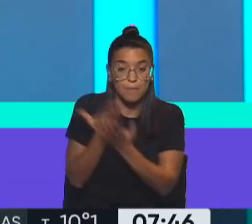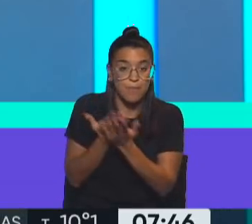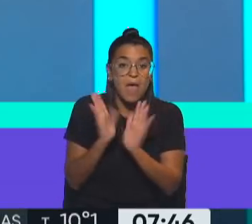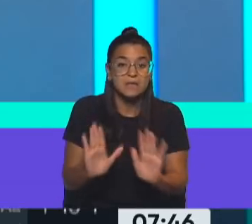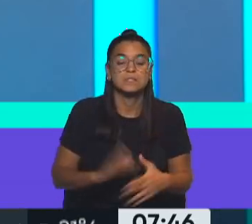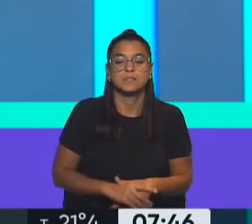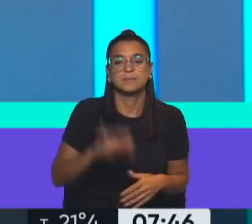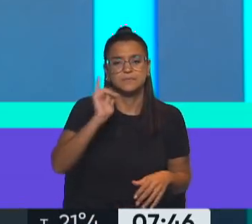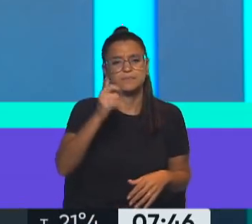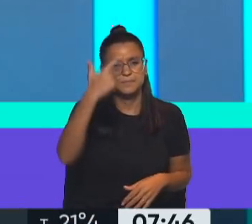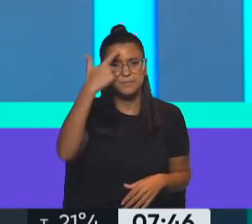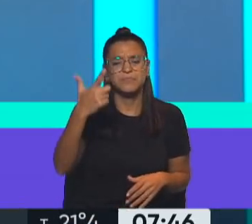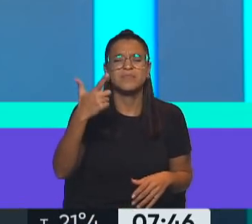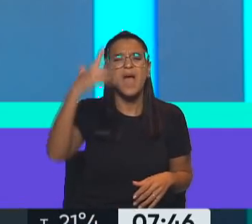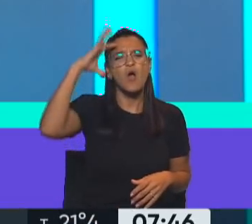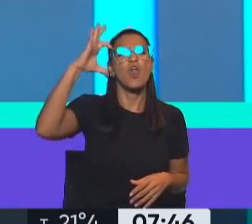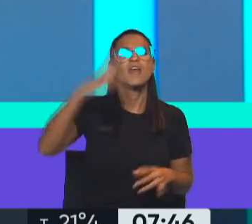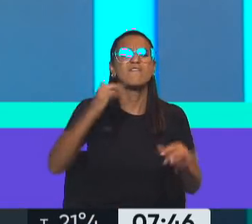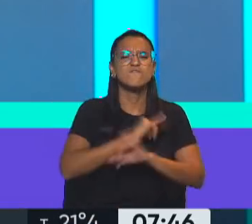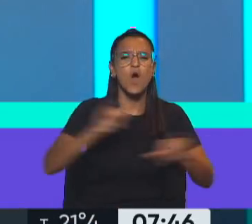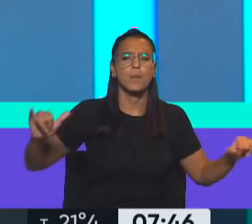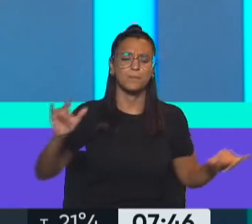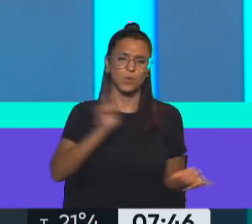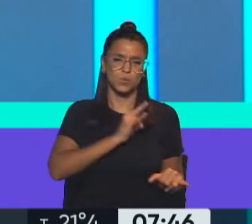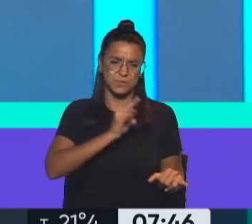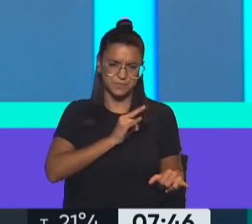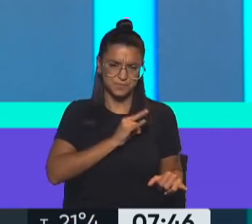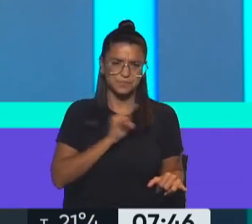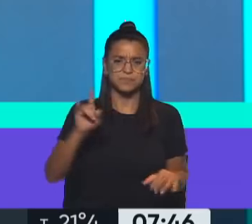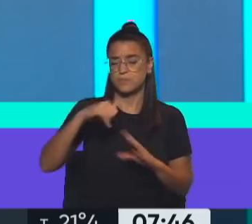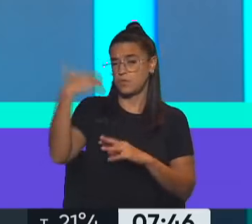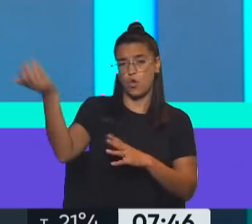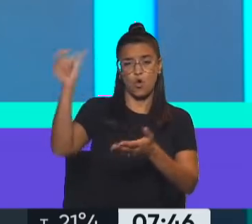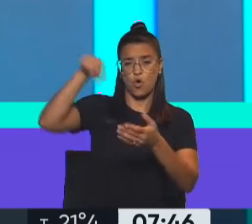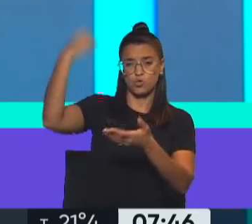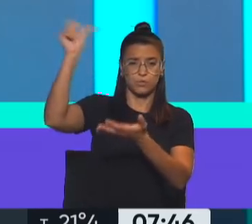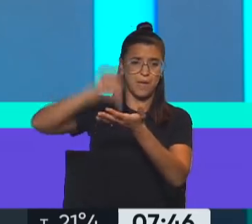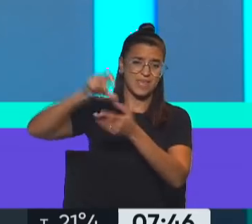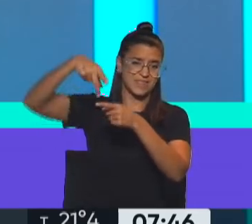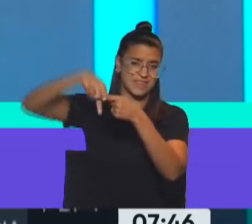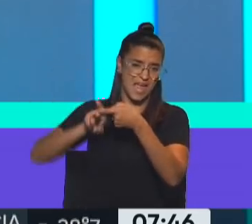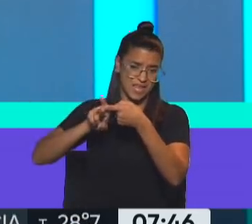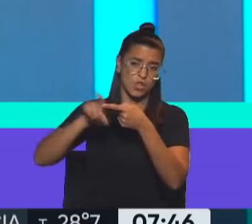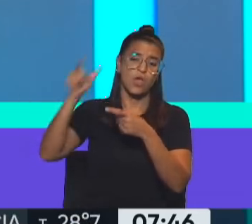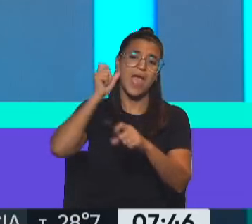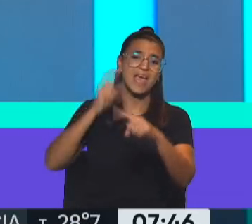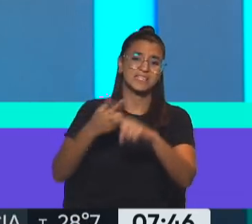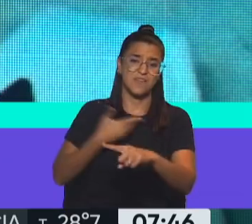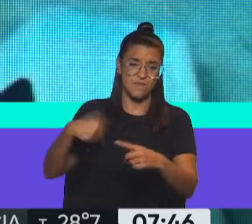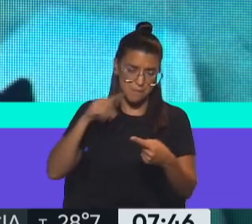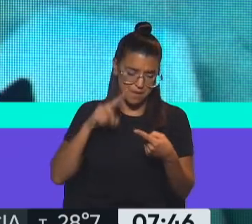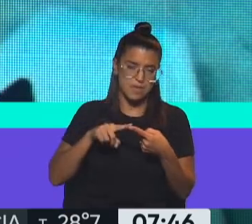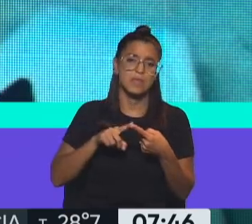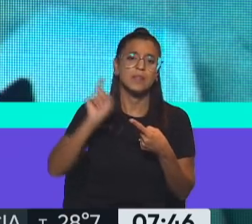se sigue ahí. ¿Te acordás el informe que te contaba de una universidad de afuera con técnicos, digamos, un ex FMI